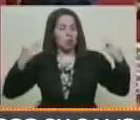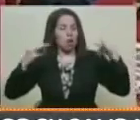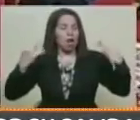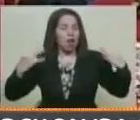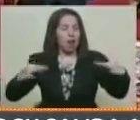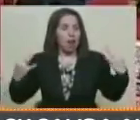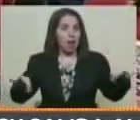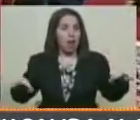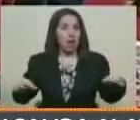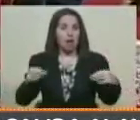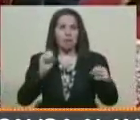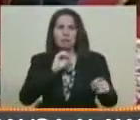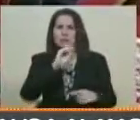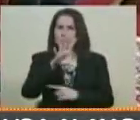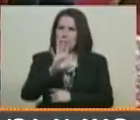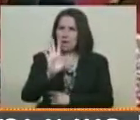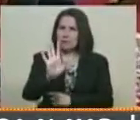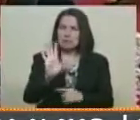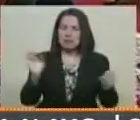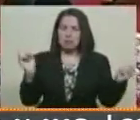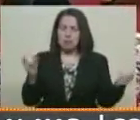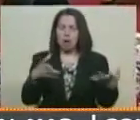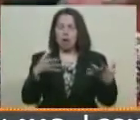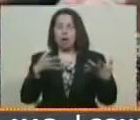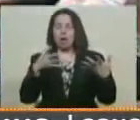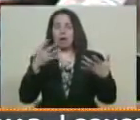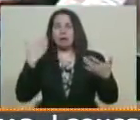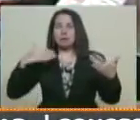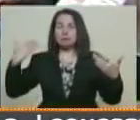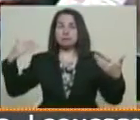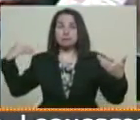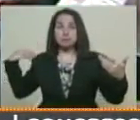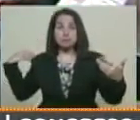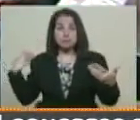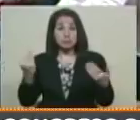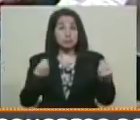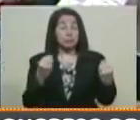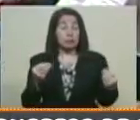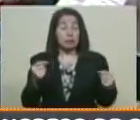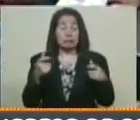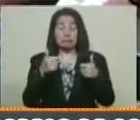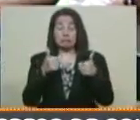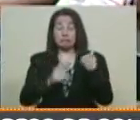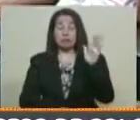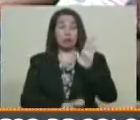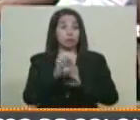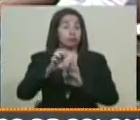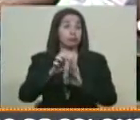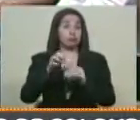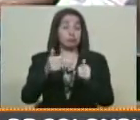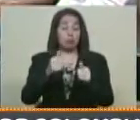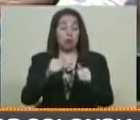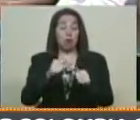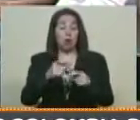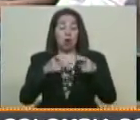¿no?, a través de la música. El álbum fue un gran éxito, Apocalipsis, en el